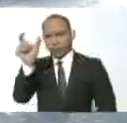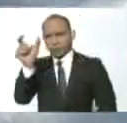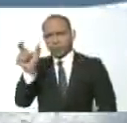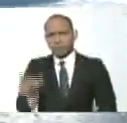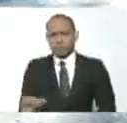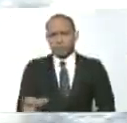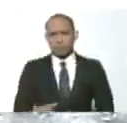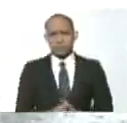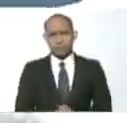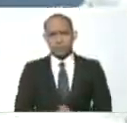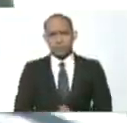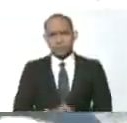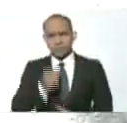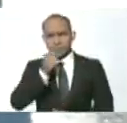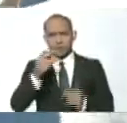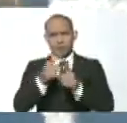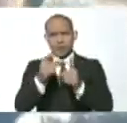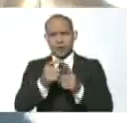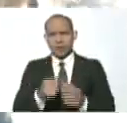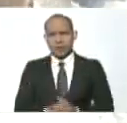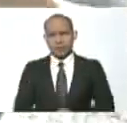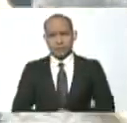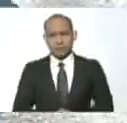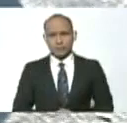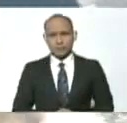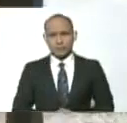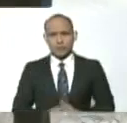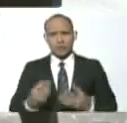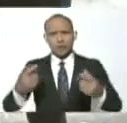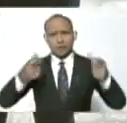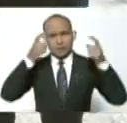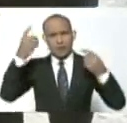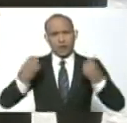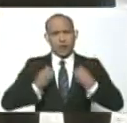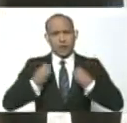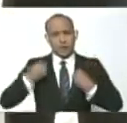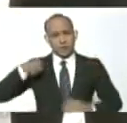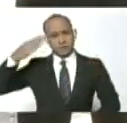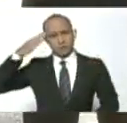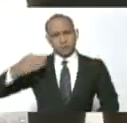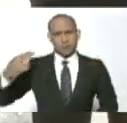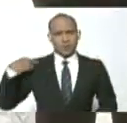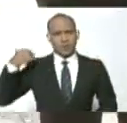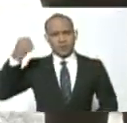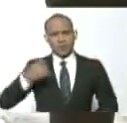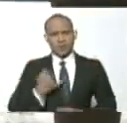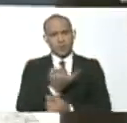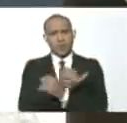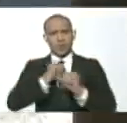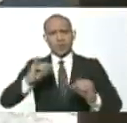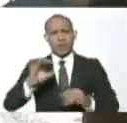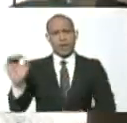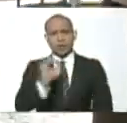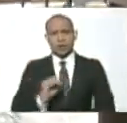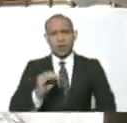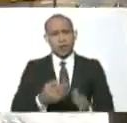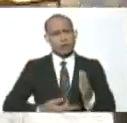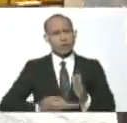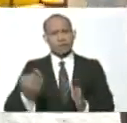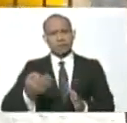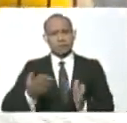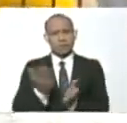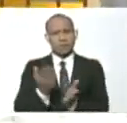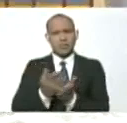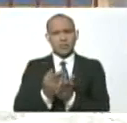a quien le doy la palabra chávez vive mi comandante en jefe independencia donada leales siempre traidores